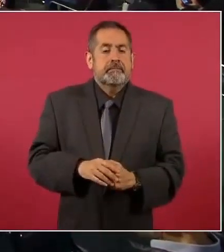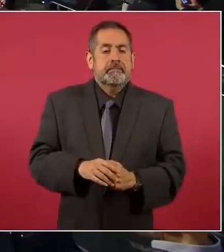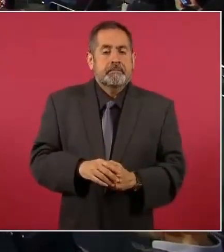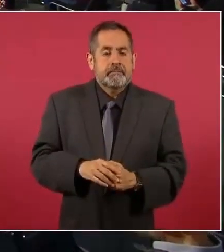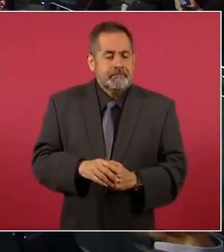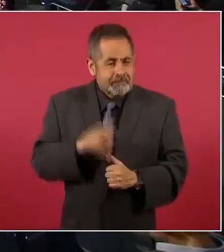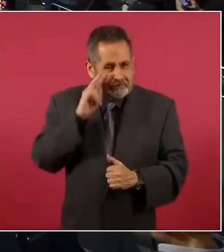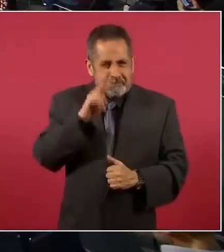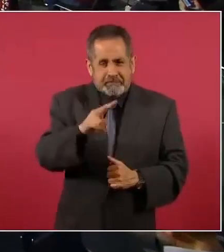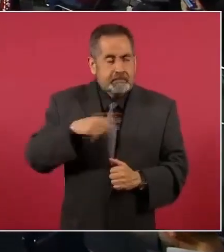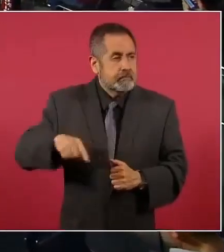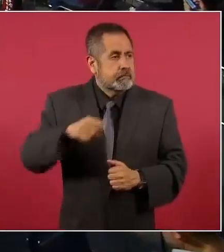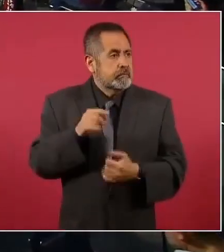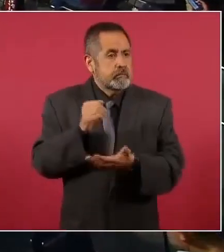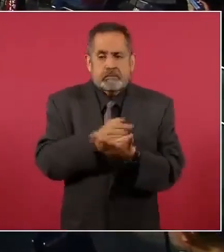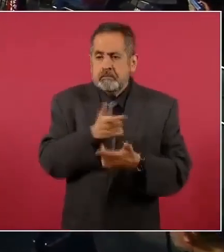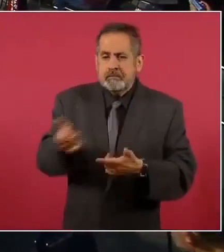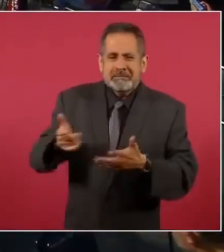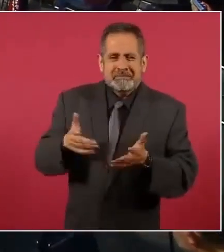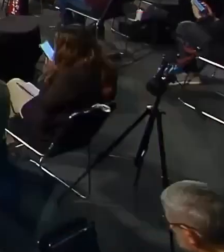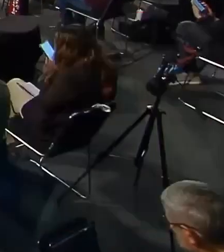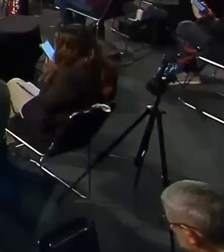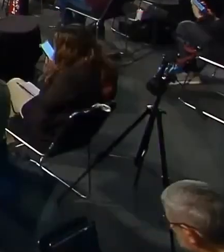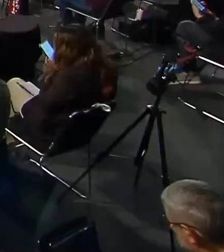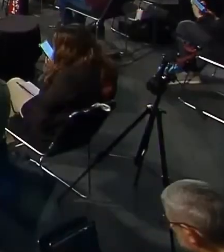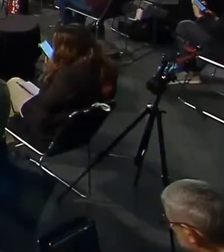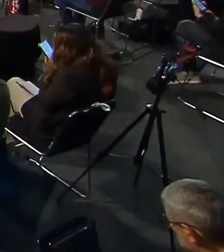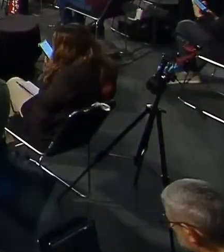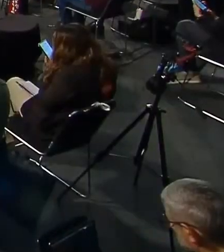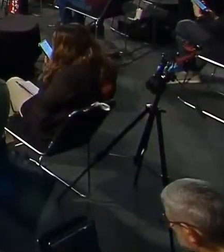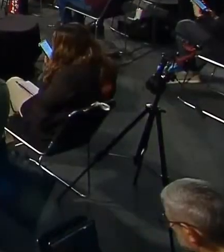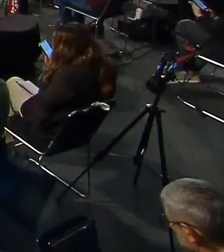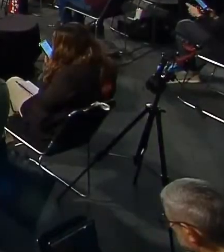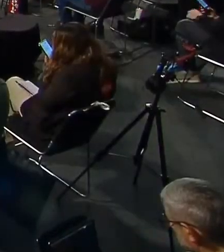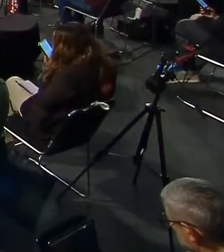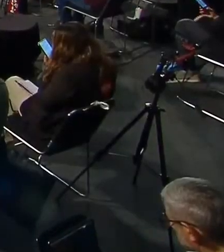a la vista de todos de miles de millones de pesos.